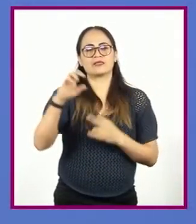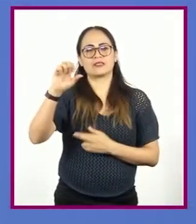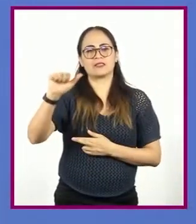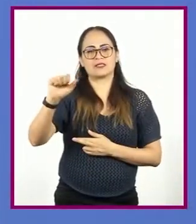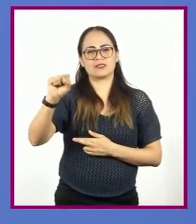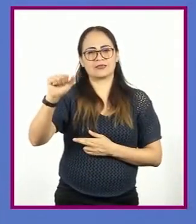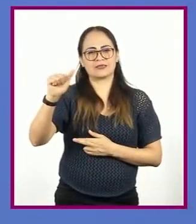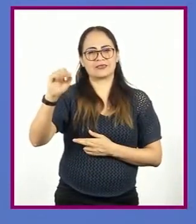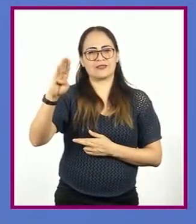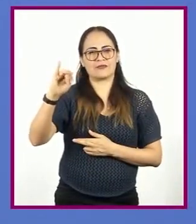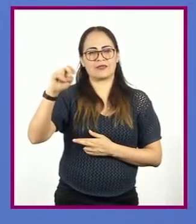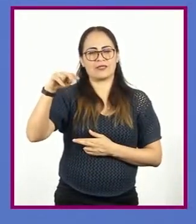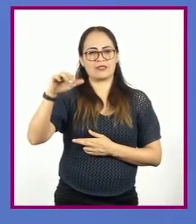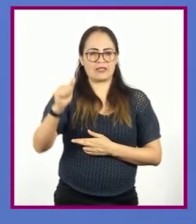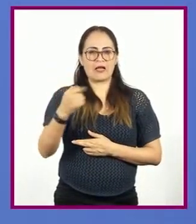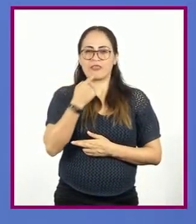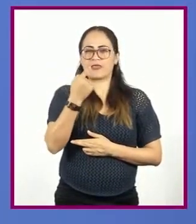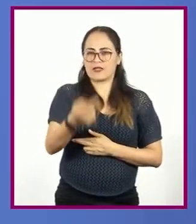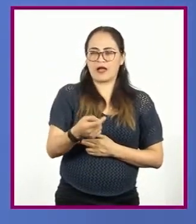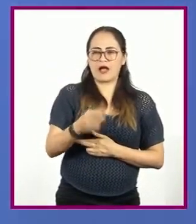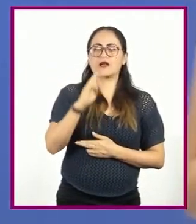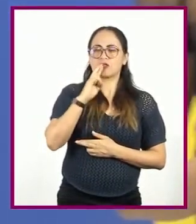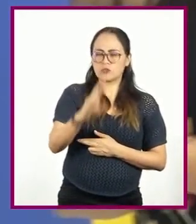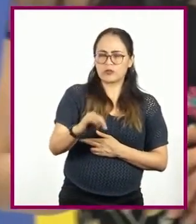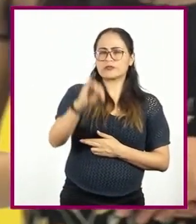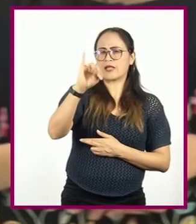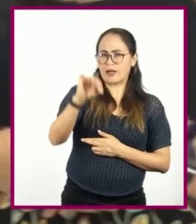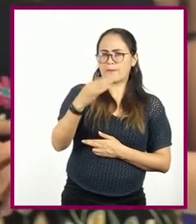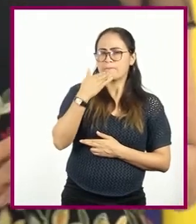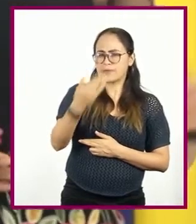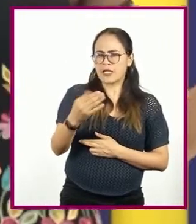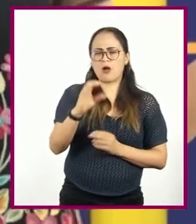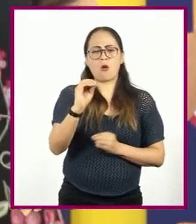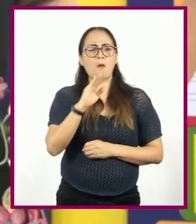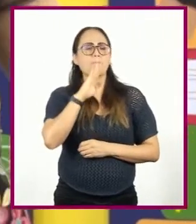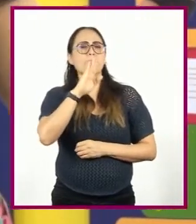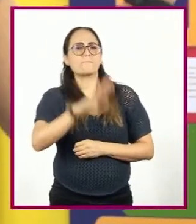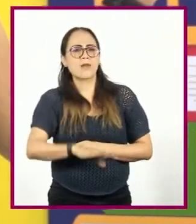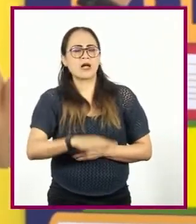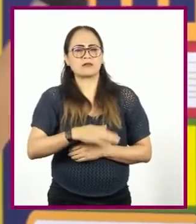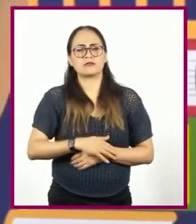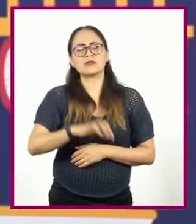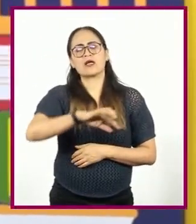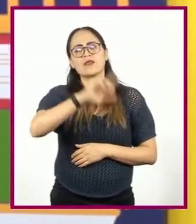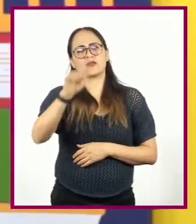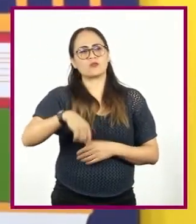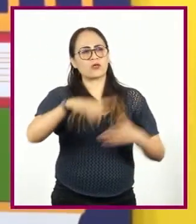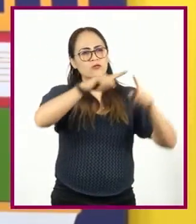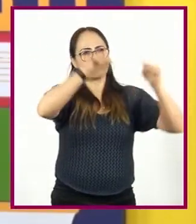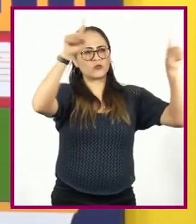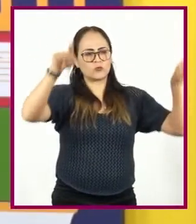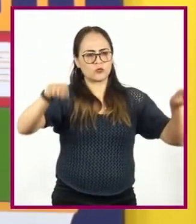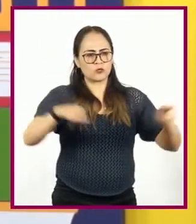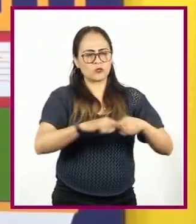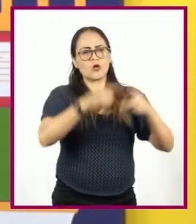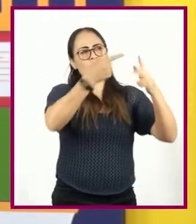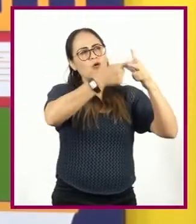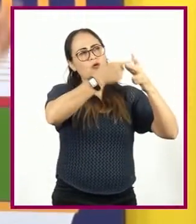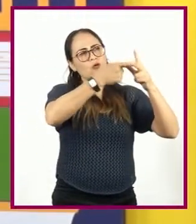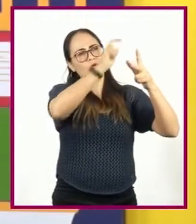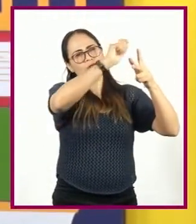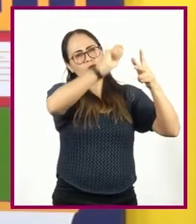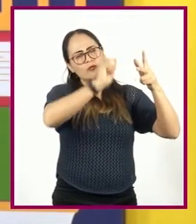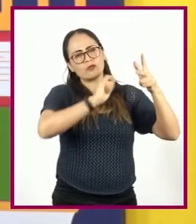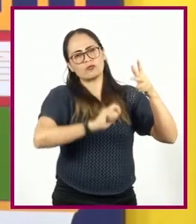de señalar si la respuesta es correcta o incorrecta y de llevar el conteo en el pizarrón. En caso de